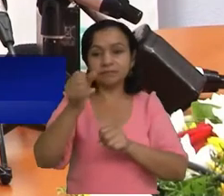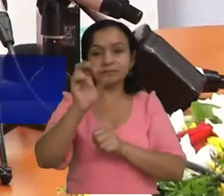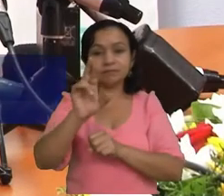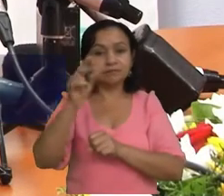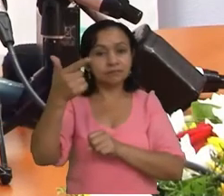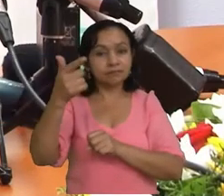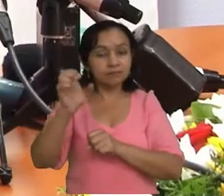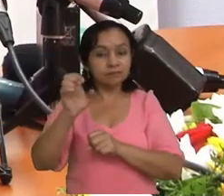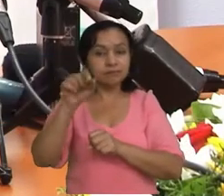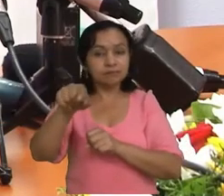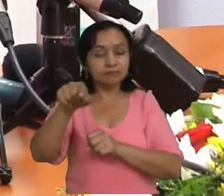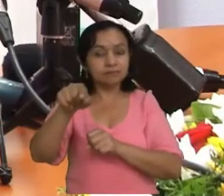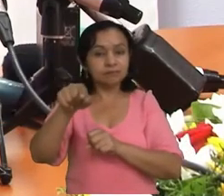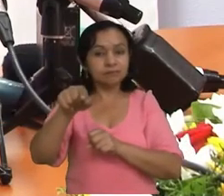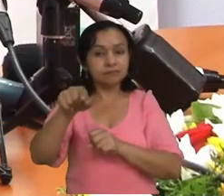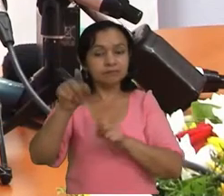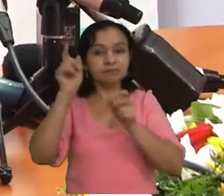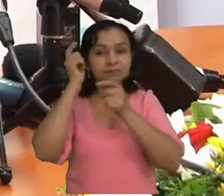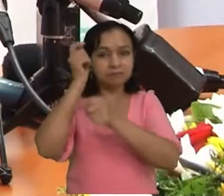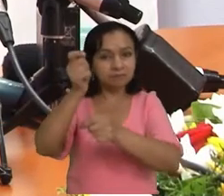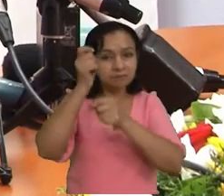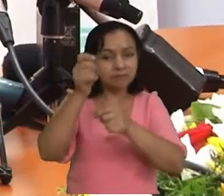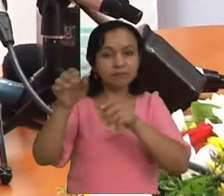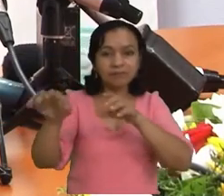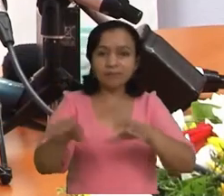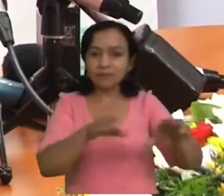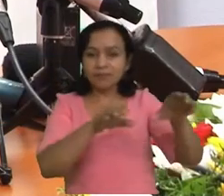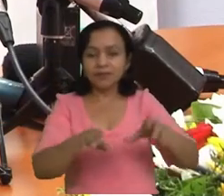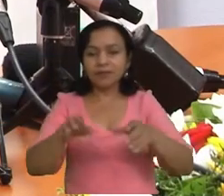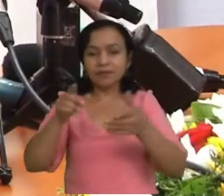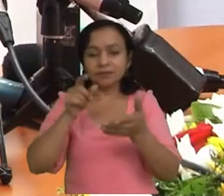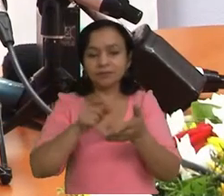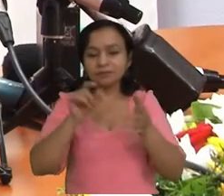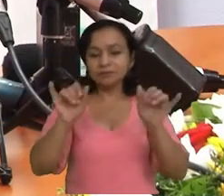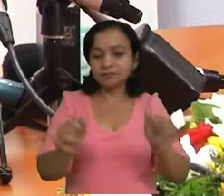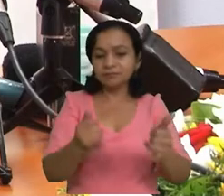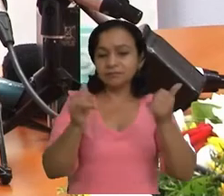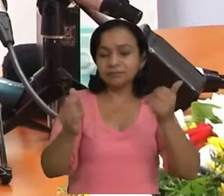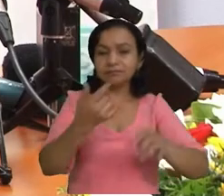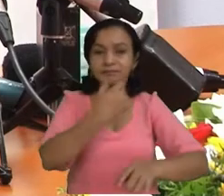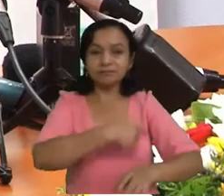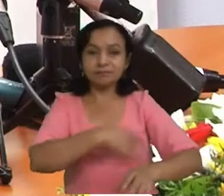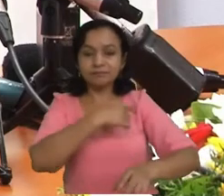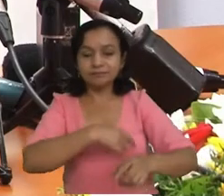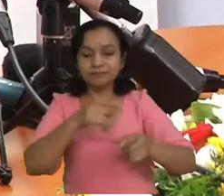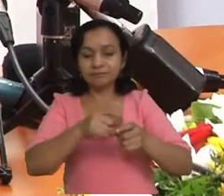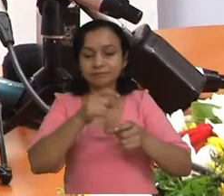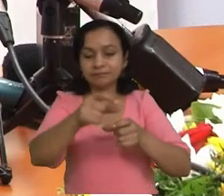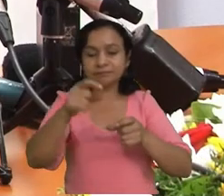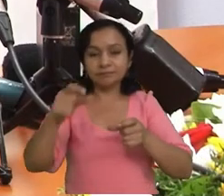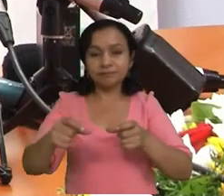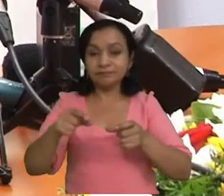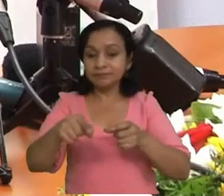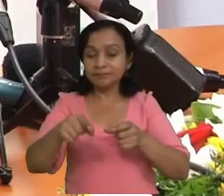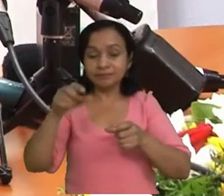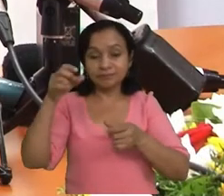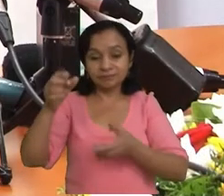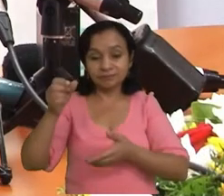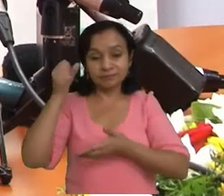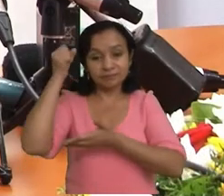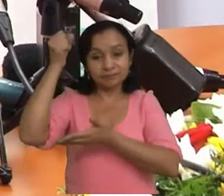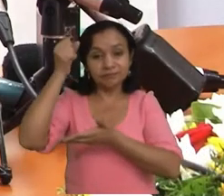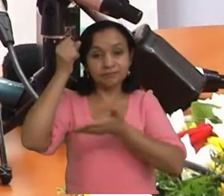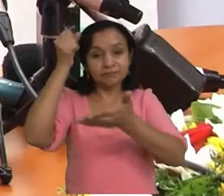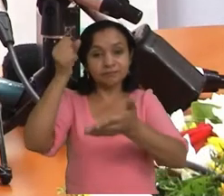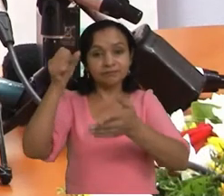donde se desarrollaron las piñatas, las chalupas escolares, se premiaron a los niños